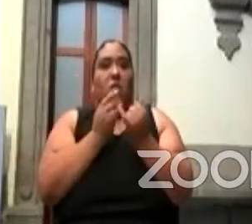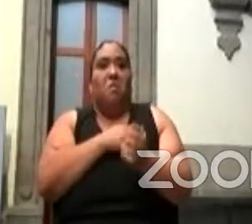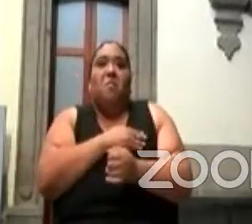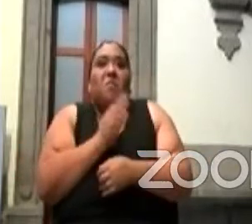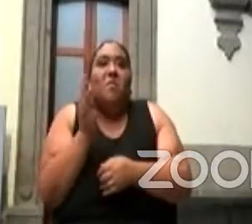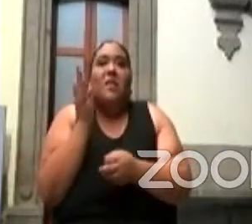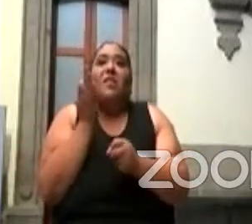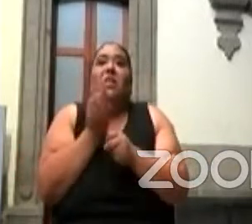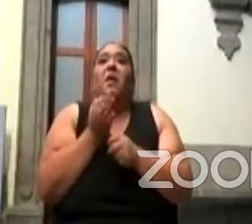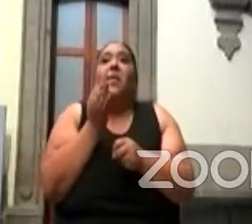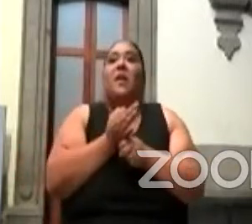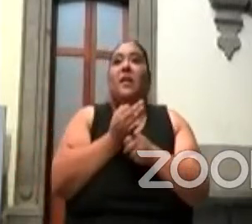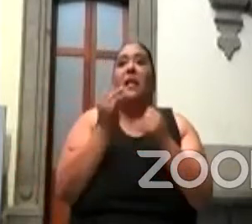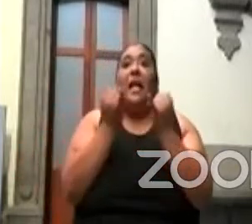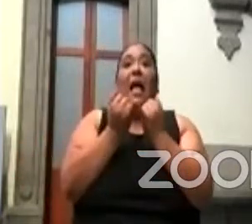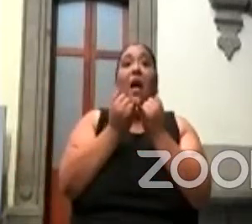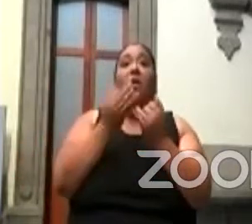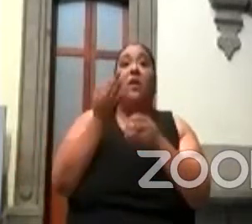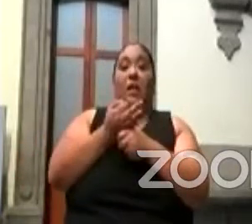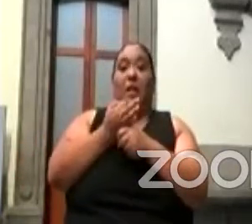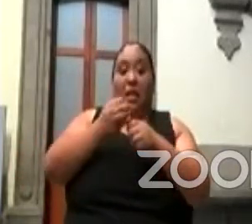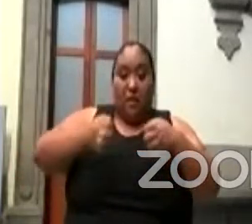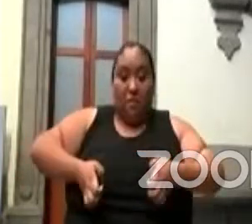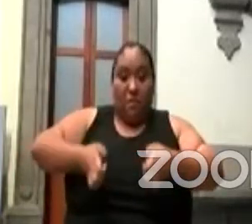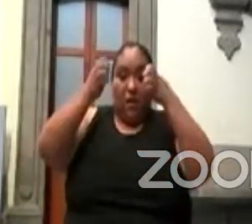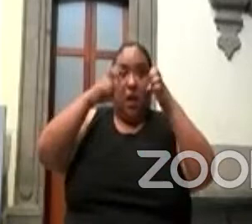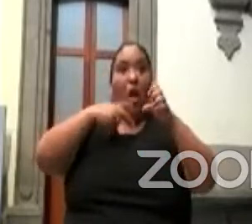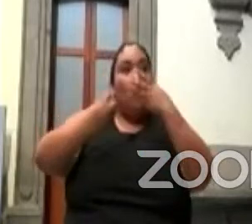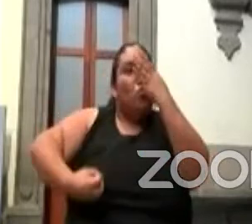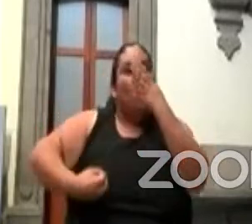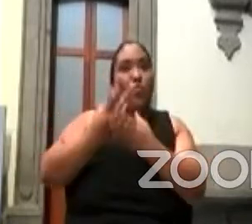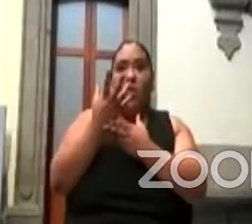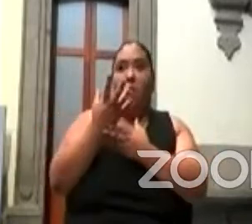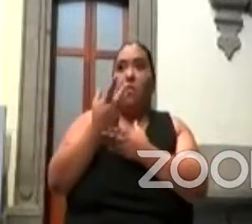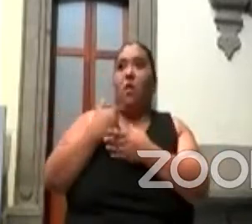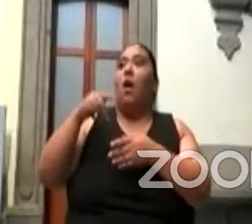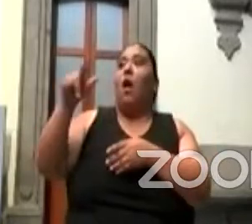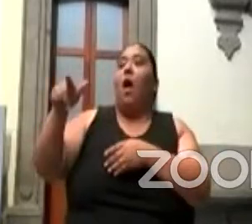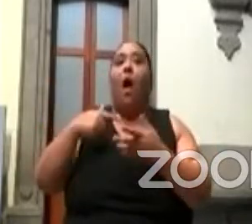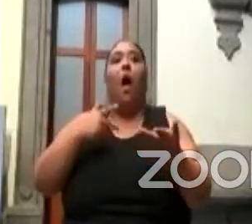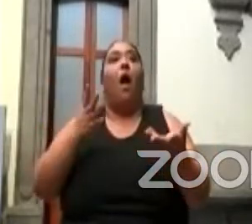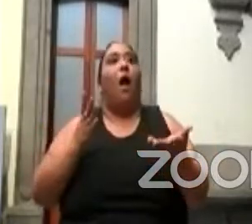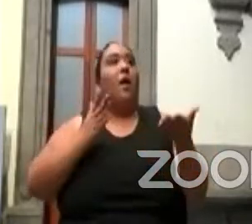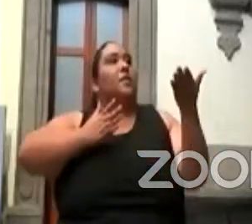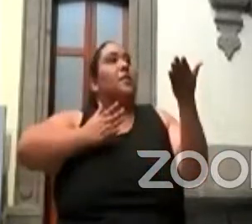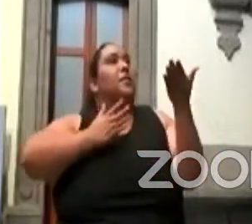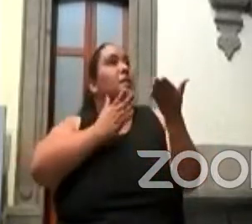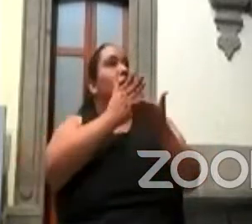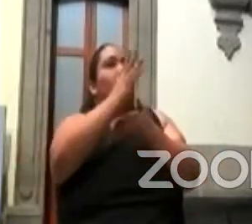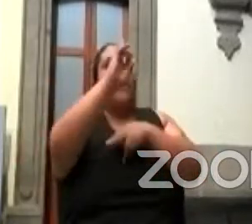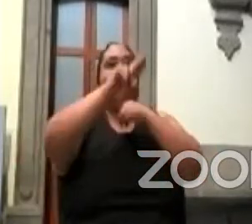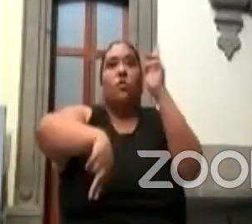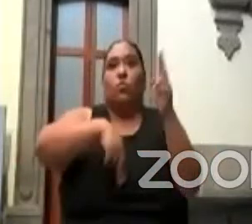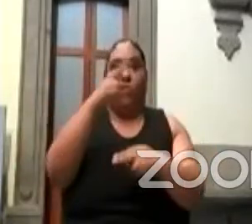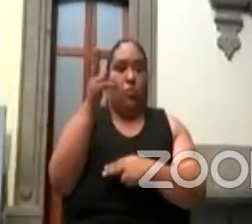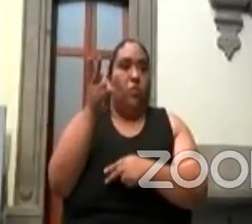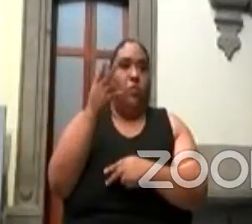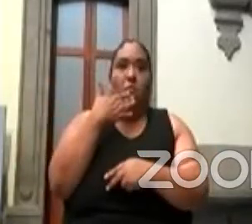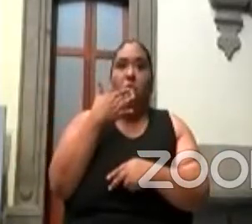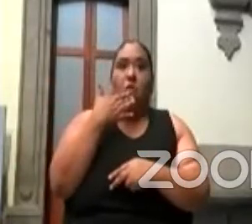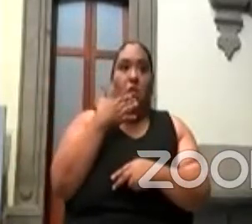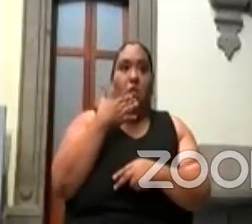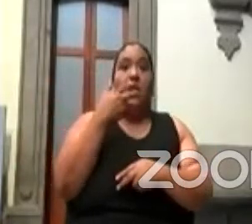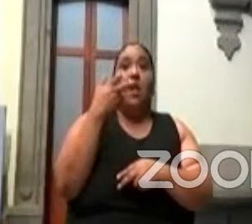hasta los que van a construir, ya desde su génesis se están construyendo accesibles. Esa incidencia